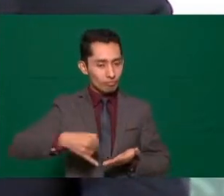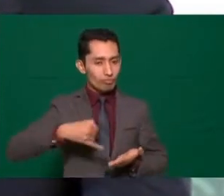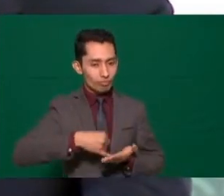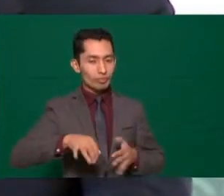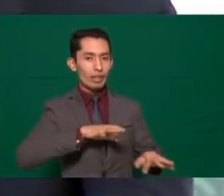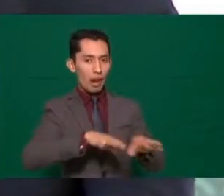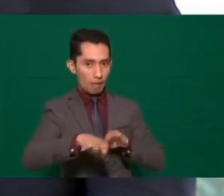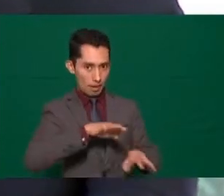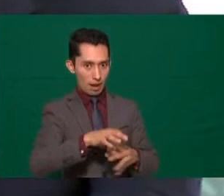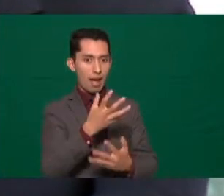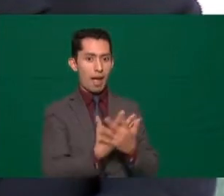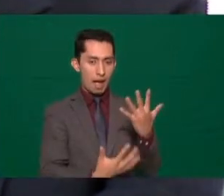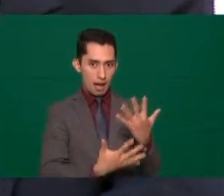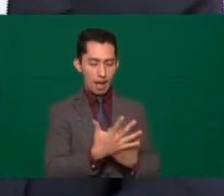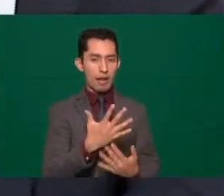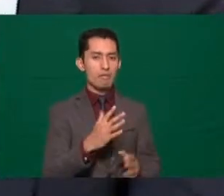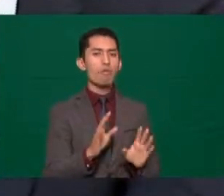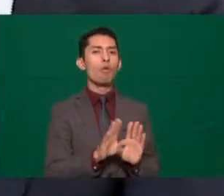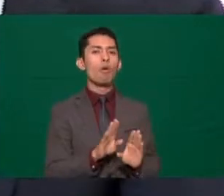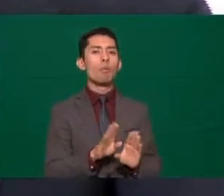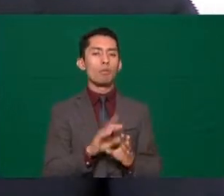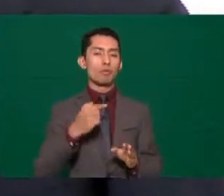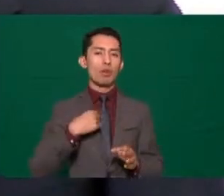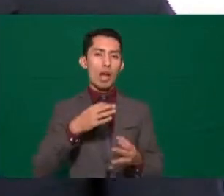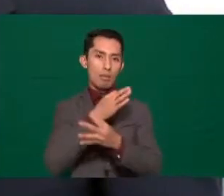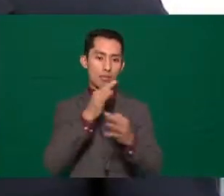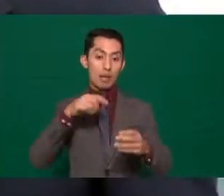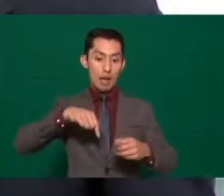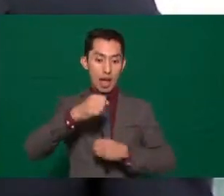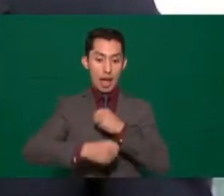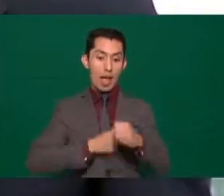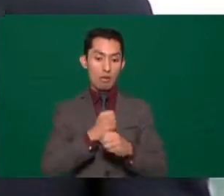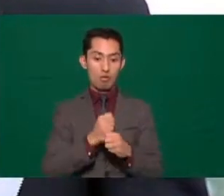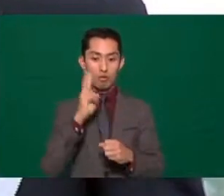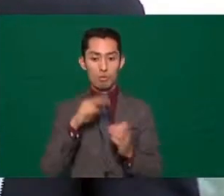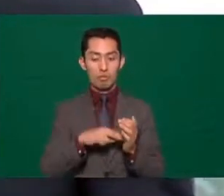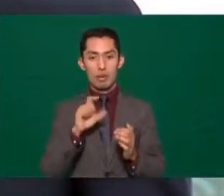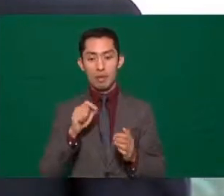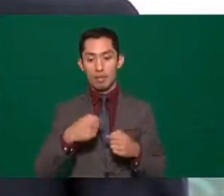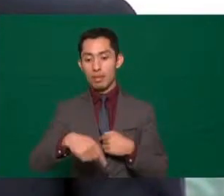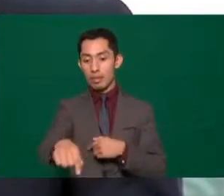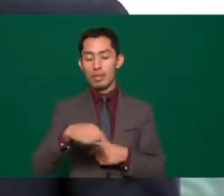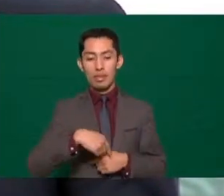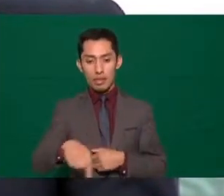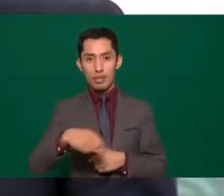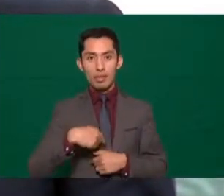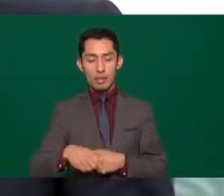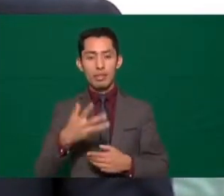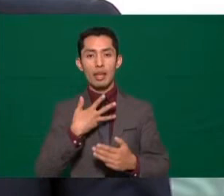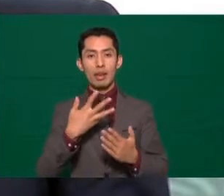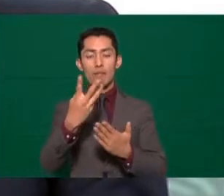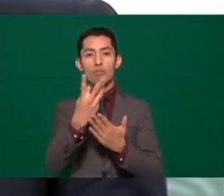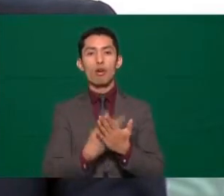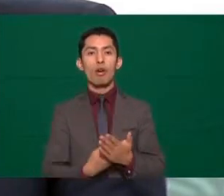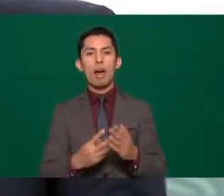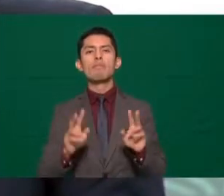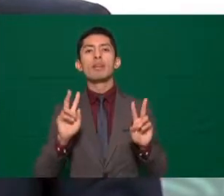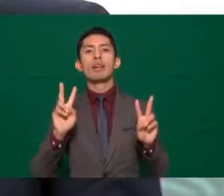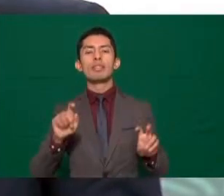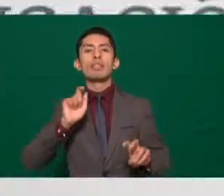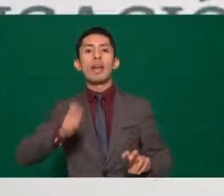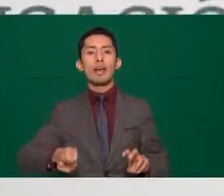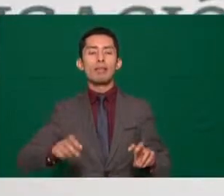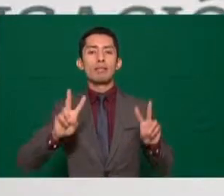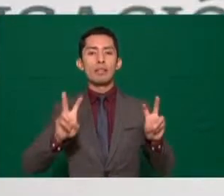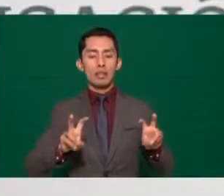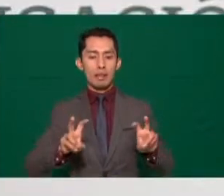Aquí anuncio que este año comienza en Hidalgo el programa Sembrando Vida.